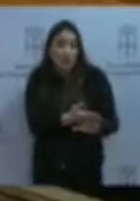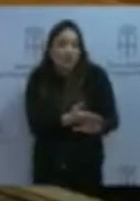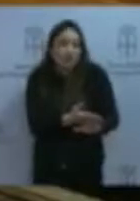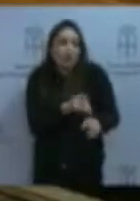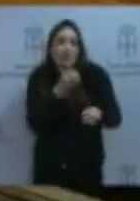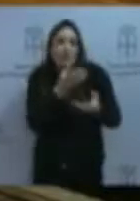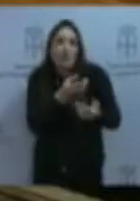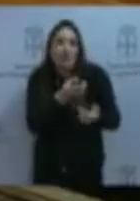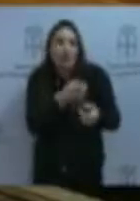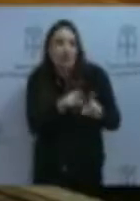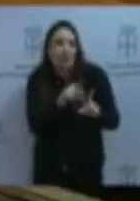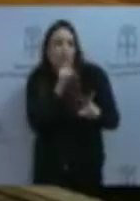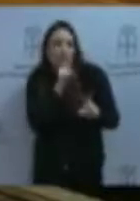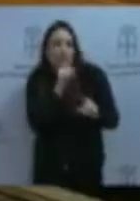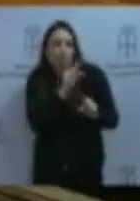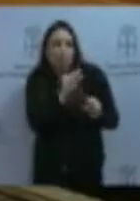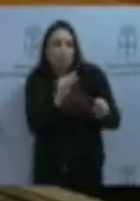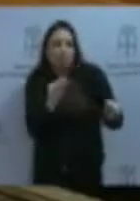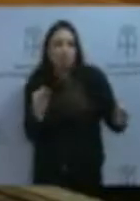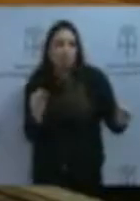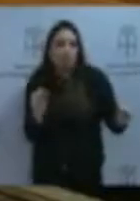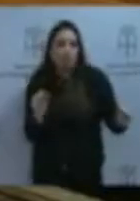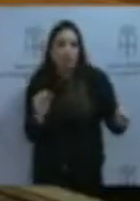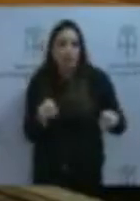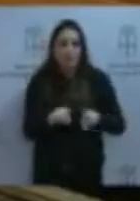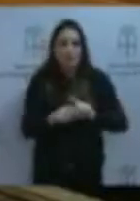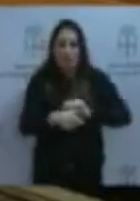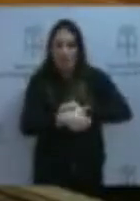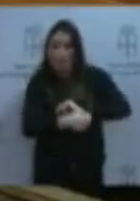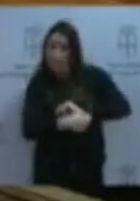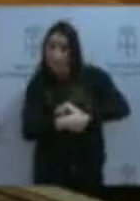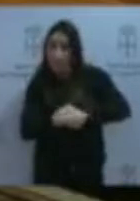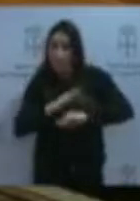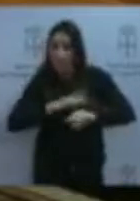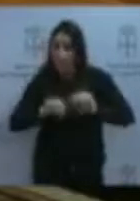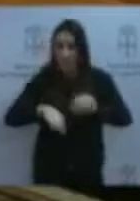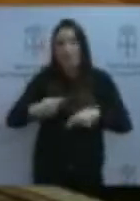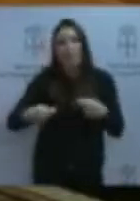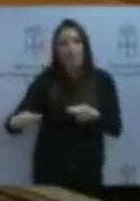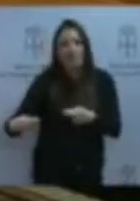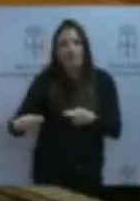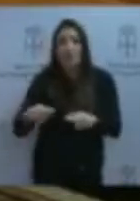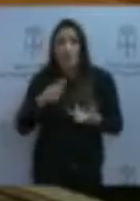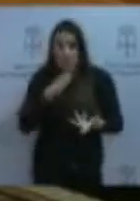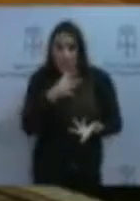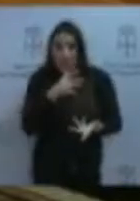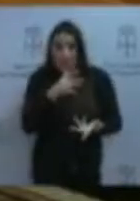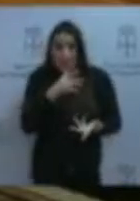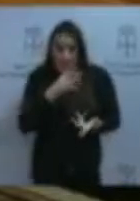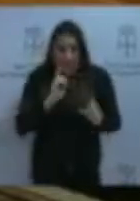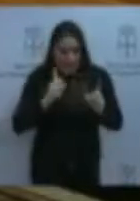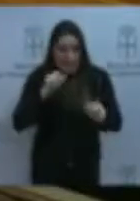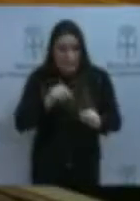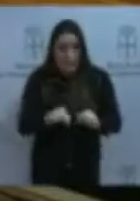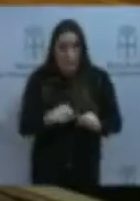con mucho celo, ¿no? Y guardaban los ases en la manga a la hora de la negociación. Pero en este caso, ¿no?